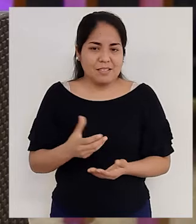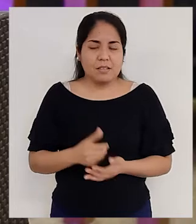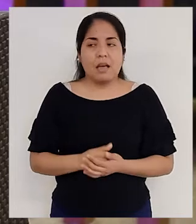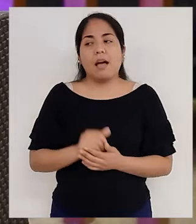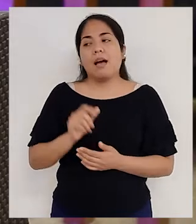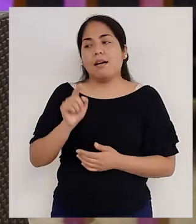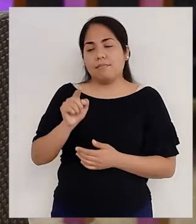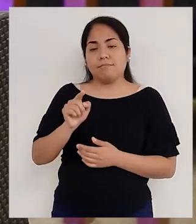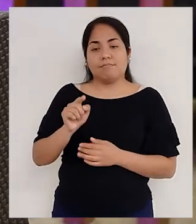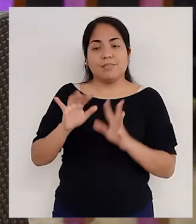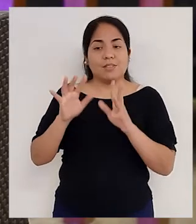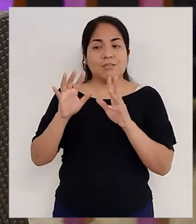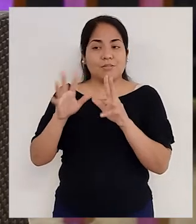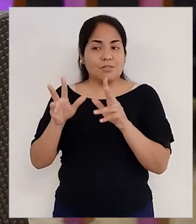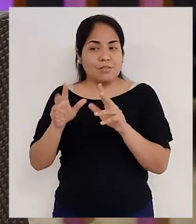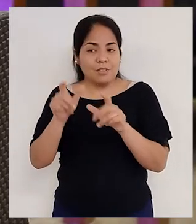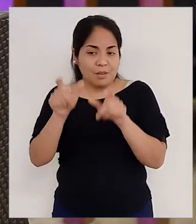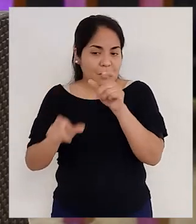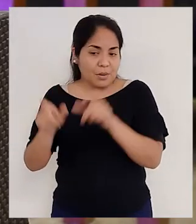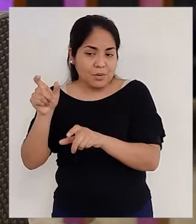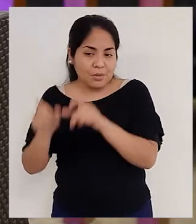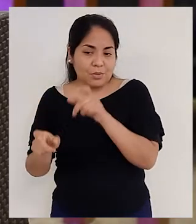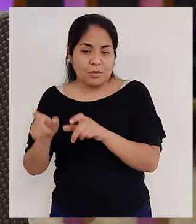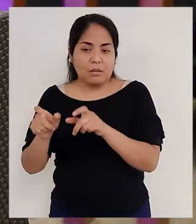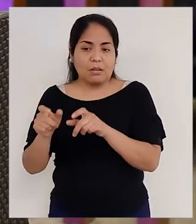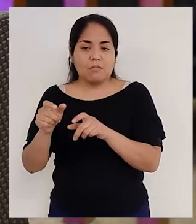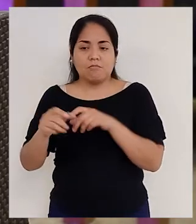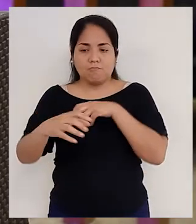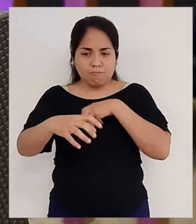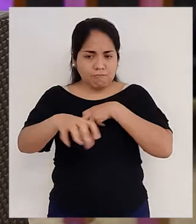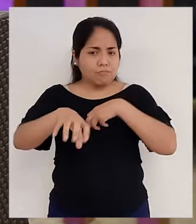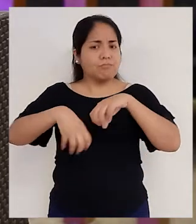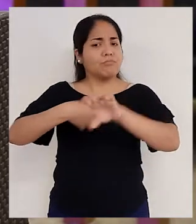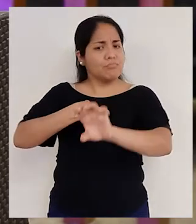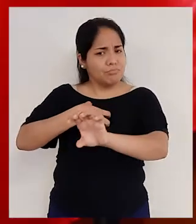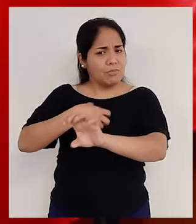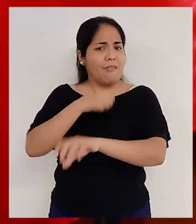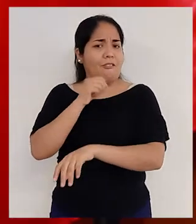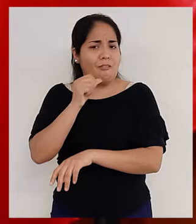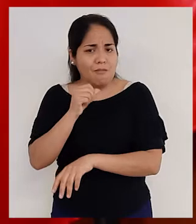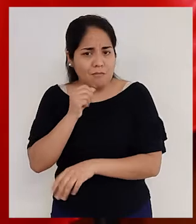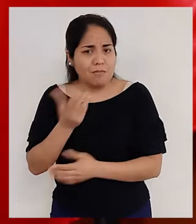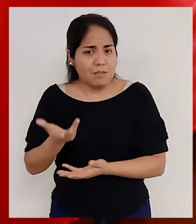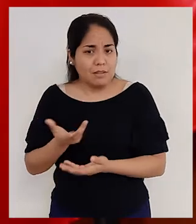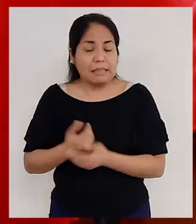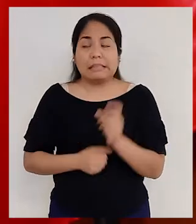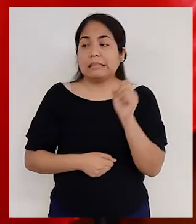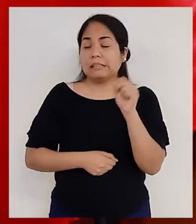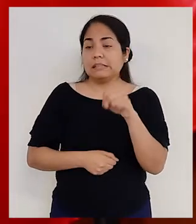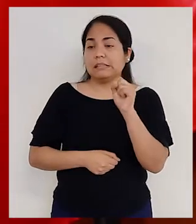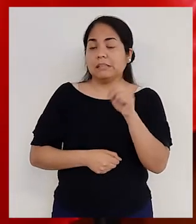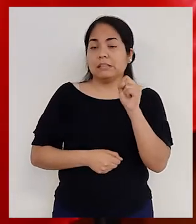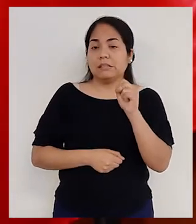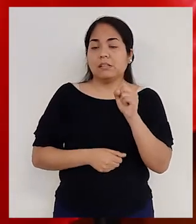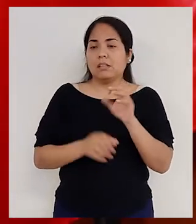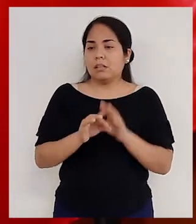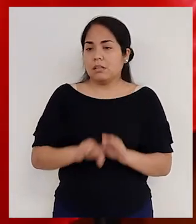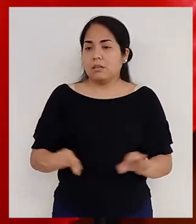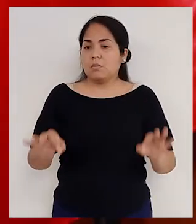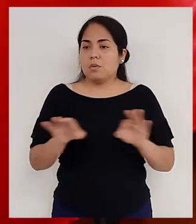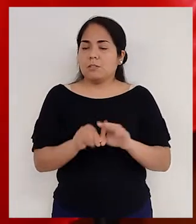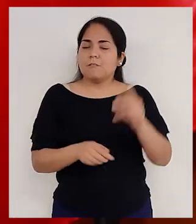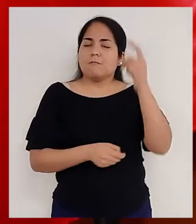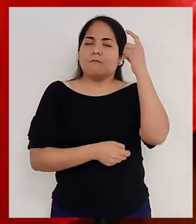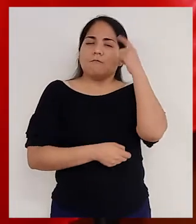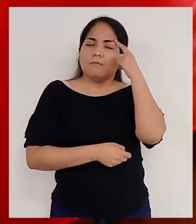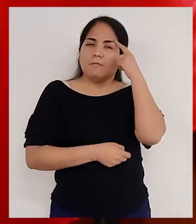necesito. Entonces ahí viene el tema de la sociedad que no piensa en las otras personas. Por eso es que yo le decía al principio, ¿no? Hay